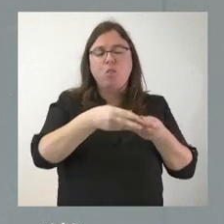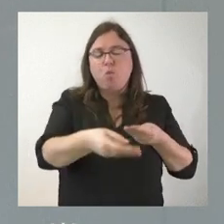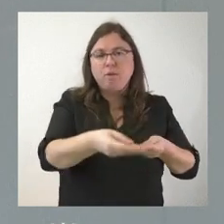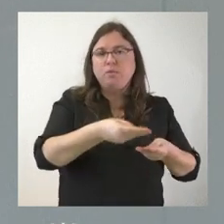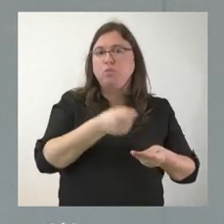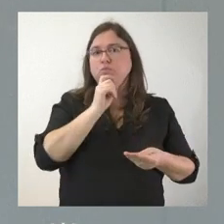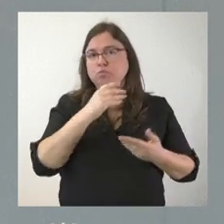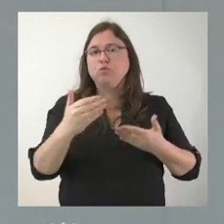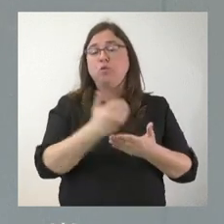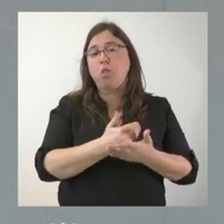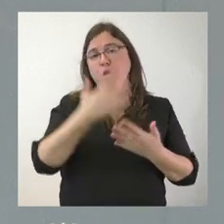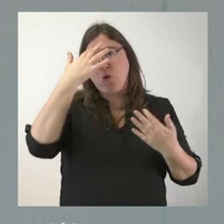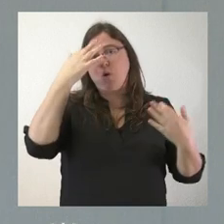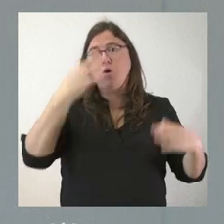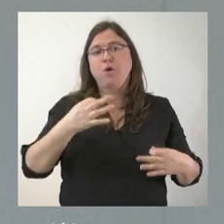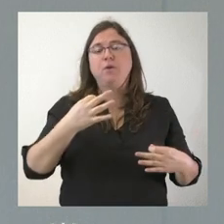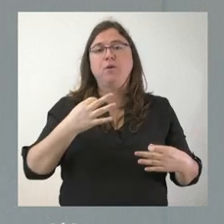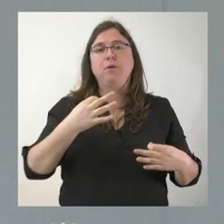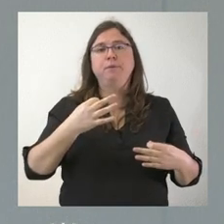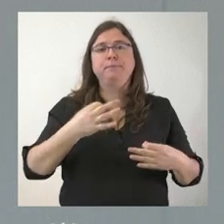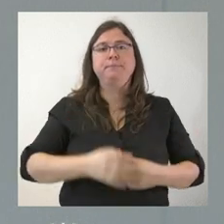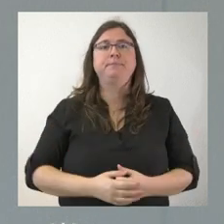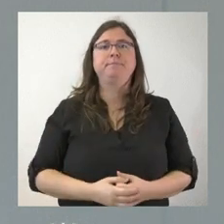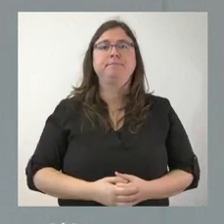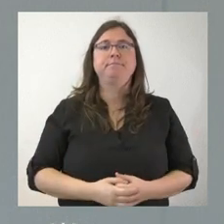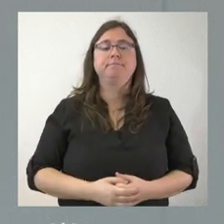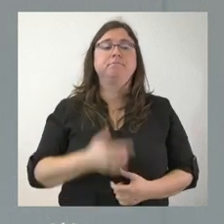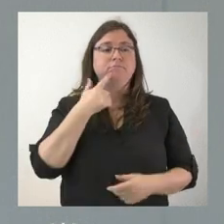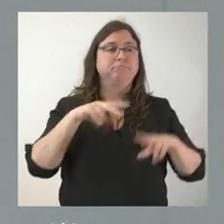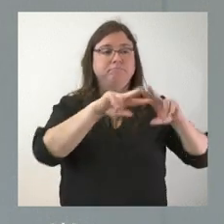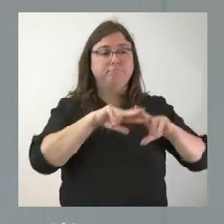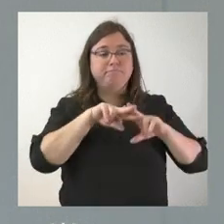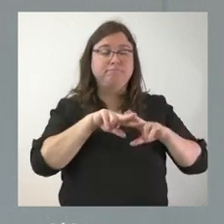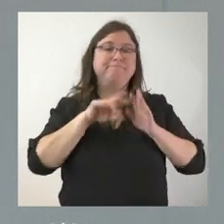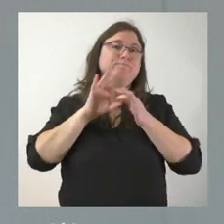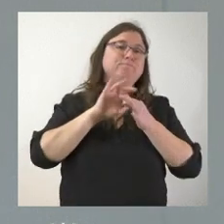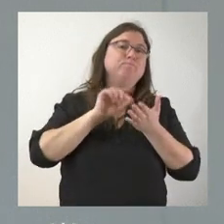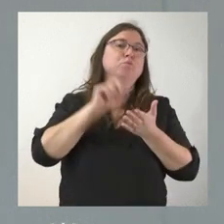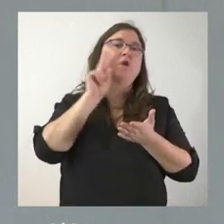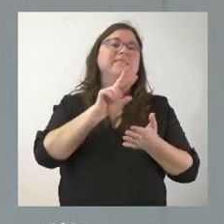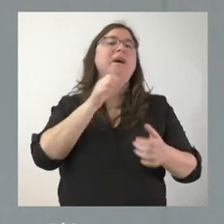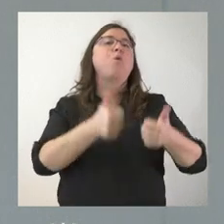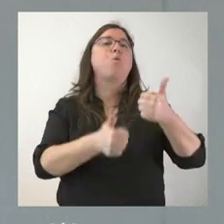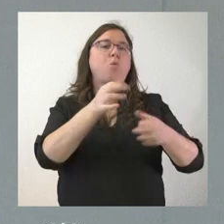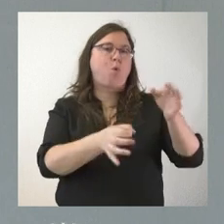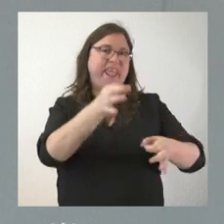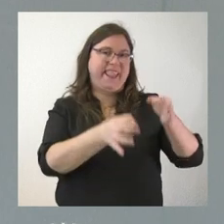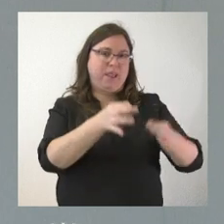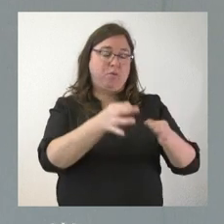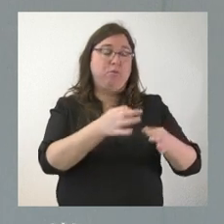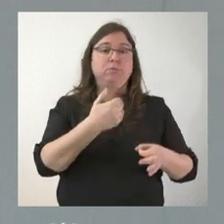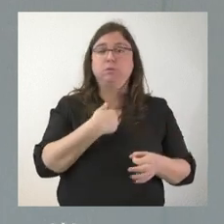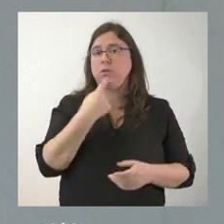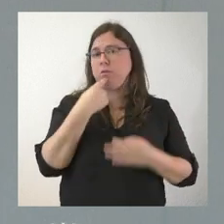que lógicamente pues la examinarán desde el punto de vista jurídico Por otra parte nosotros insistimos en este asunto en lo que hemos hecho